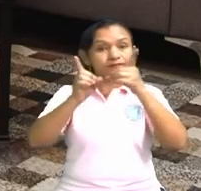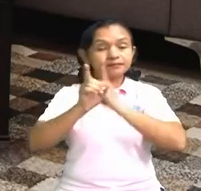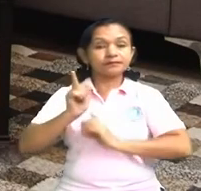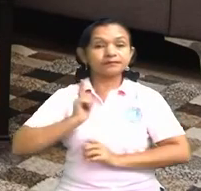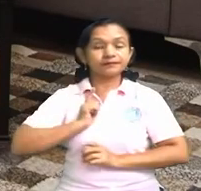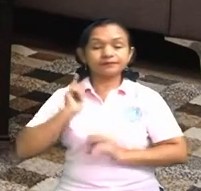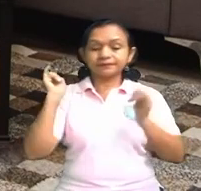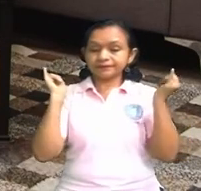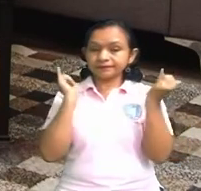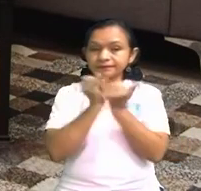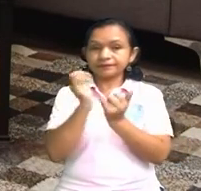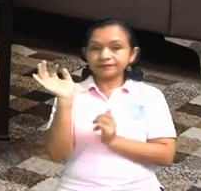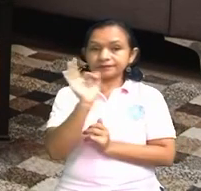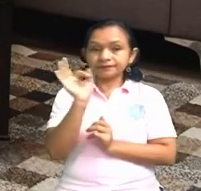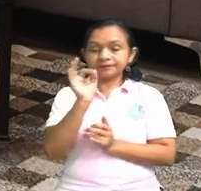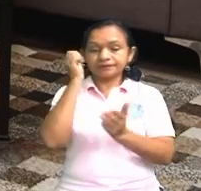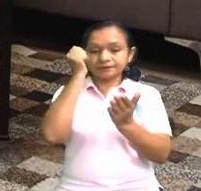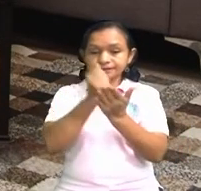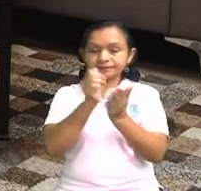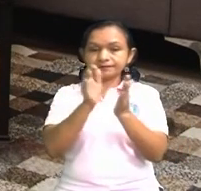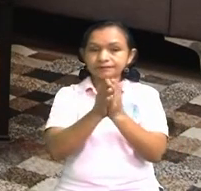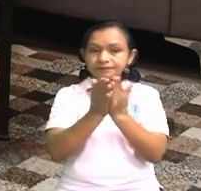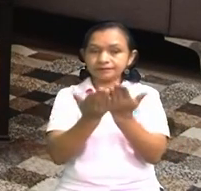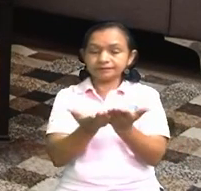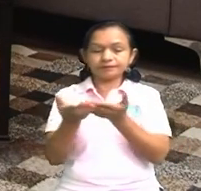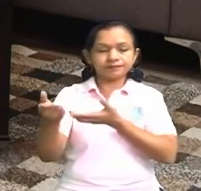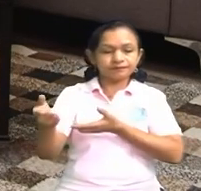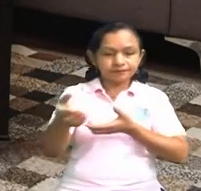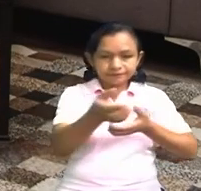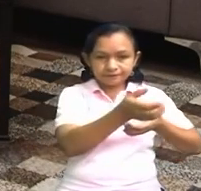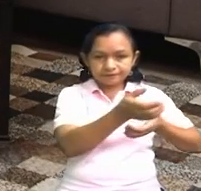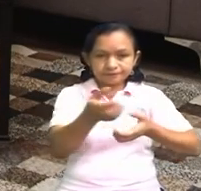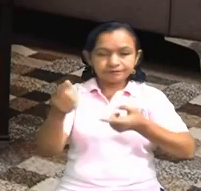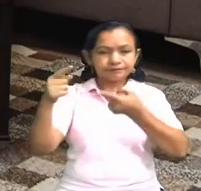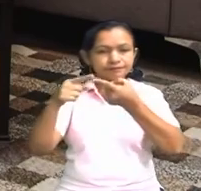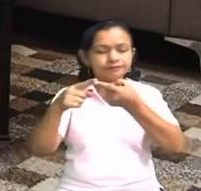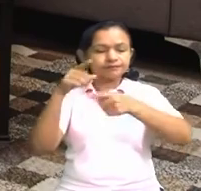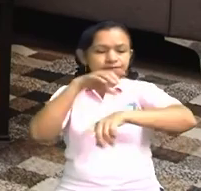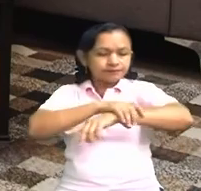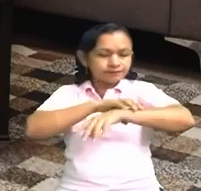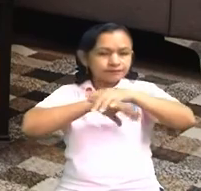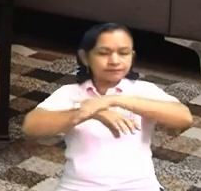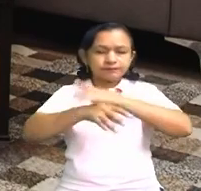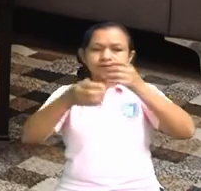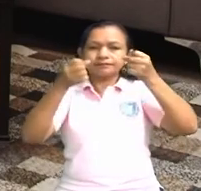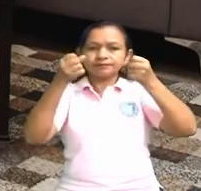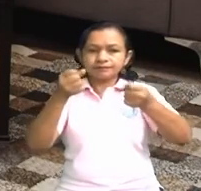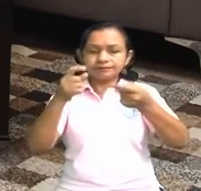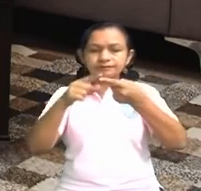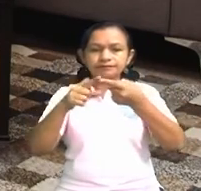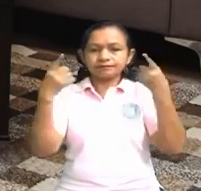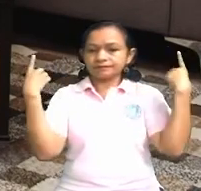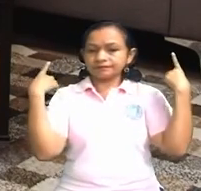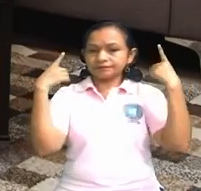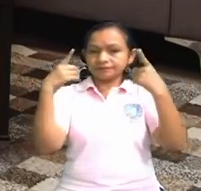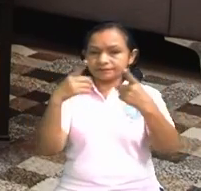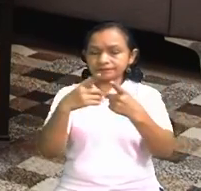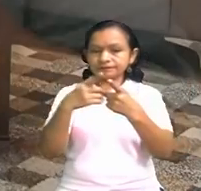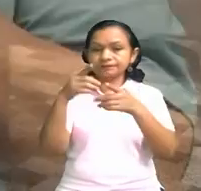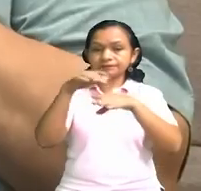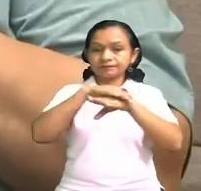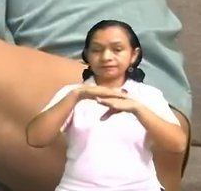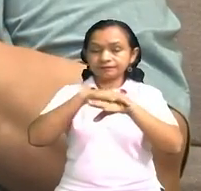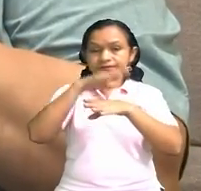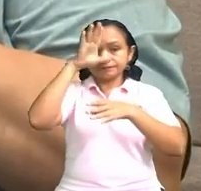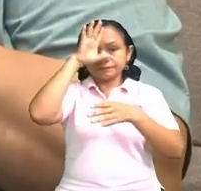Igual para migración, para bomberos, para sistema penitenciario, para la dirección